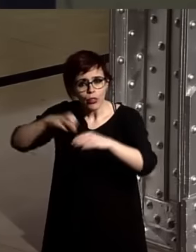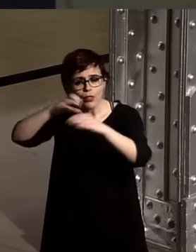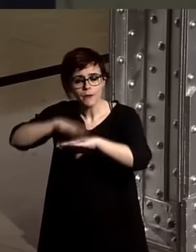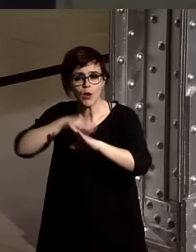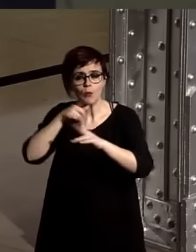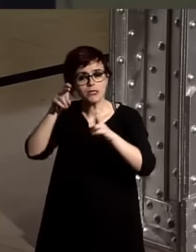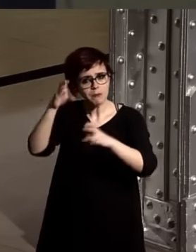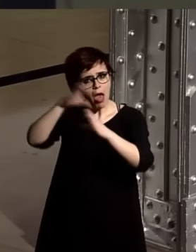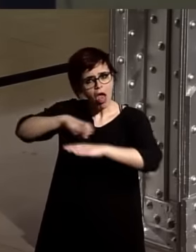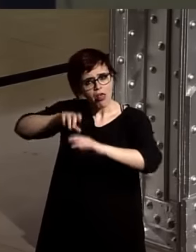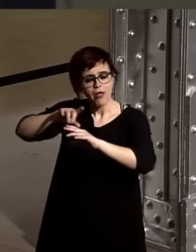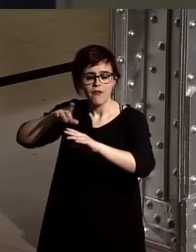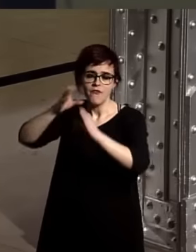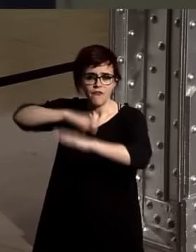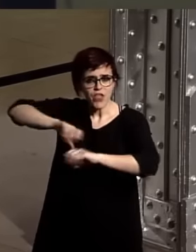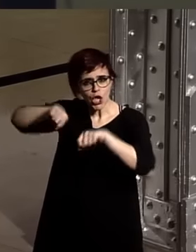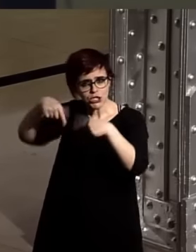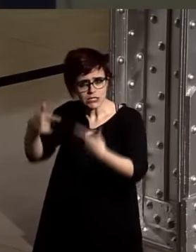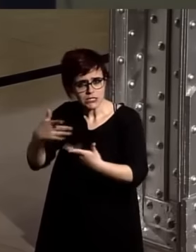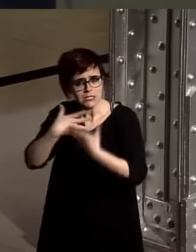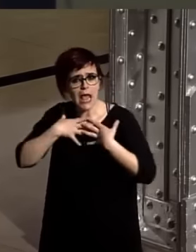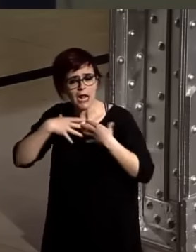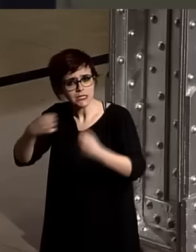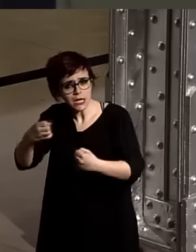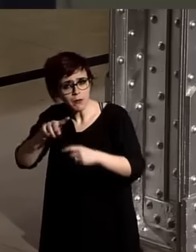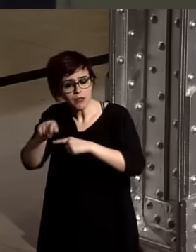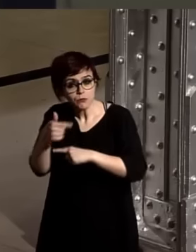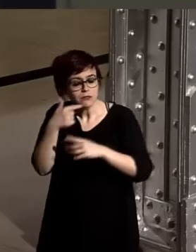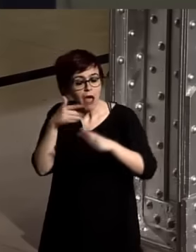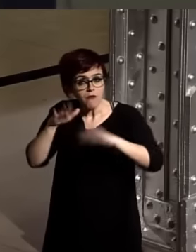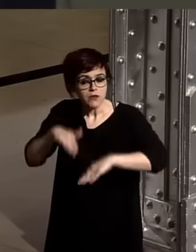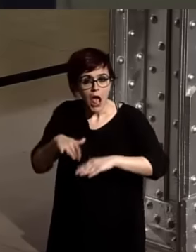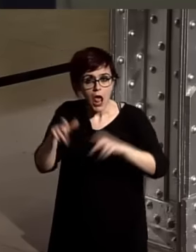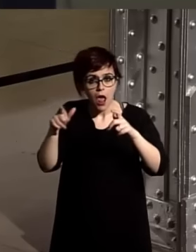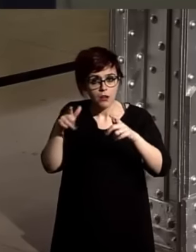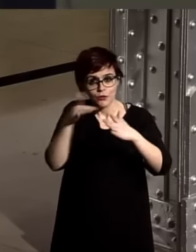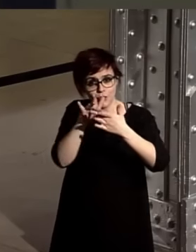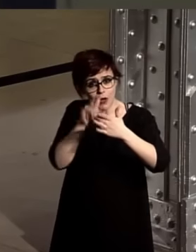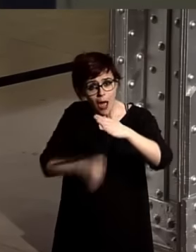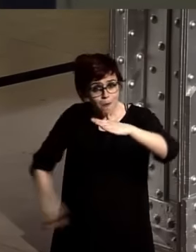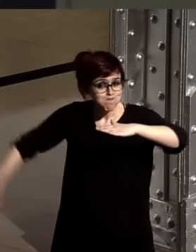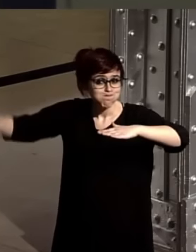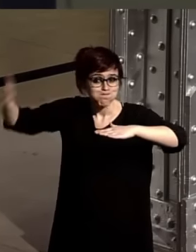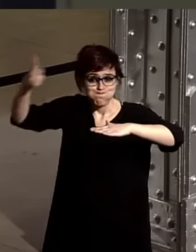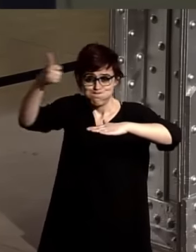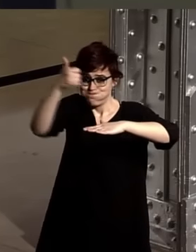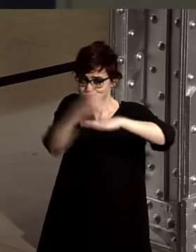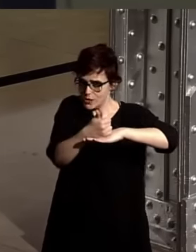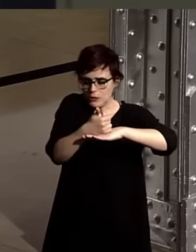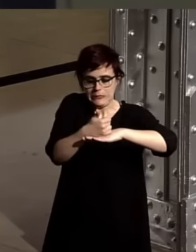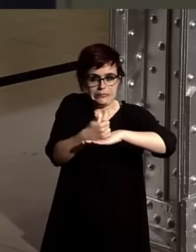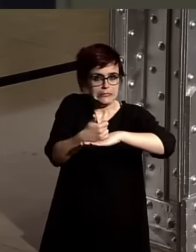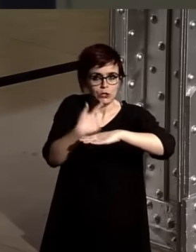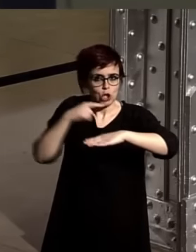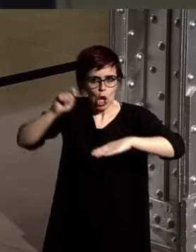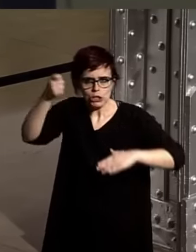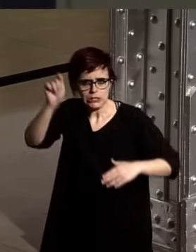biosanitaria eh pero luego no llegan no llegan a al al al Gran puesto